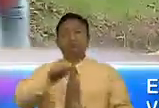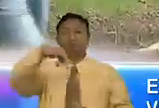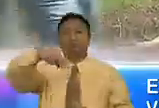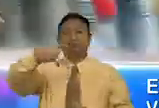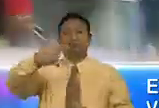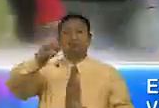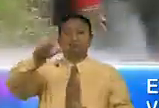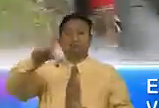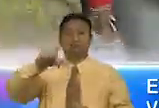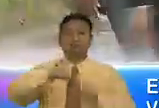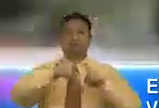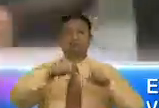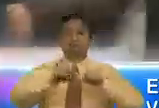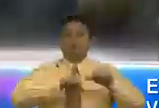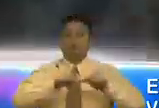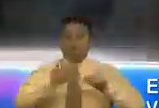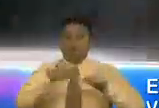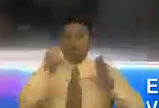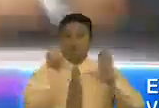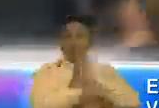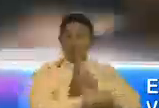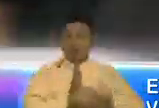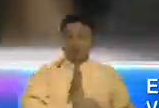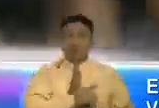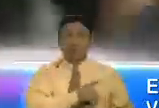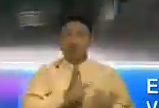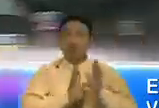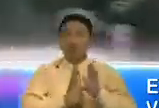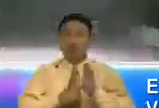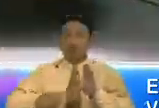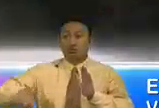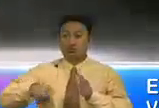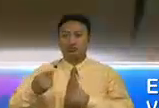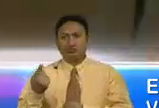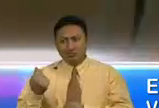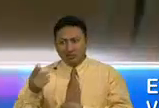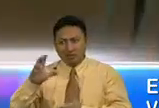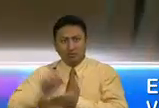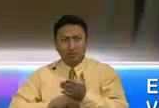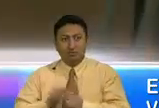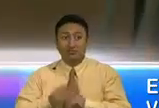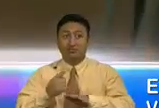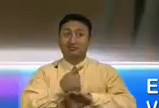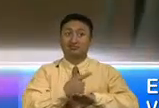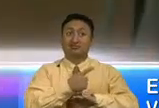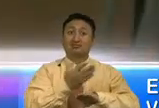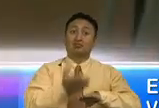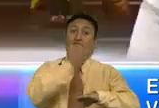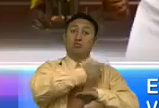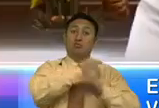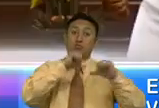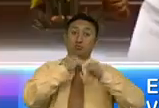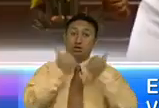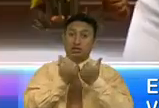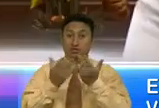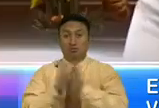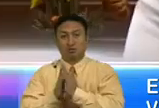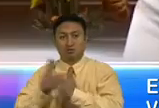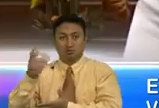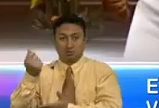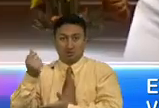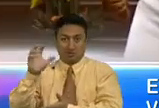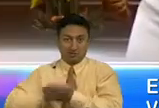es asesor de Vicuña, quien puso al descubierto el supuesto cobro de diezmos cuando ella se desempeñó como asambleísta, lo que le obligó